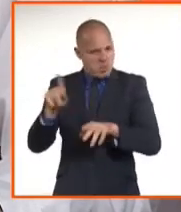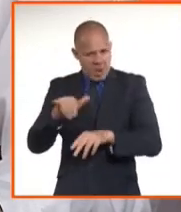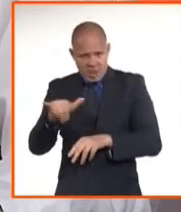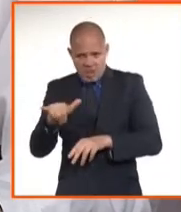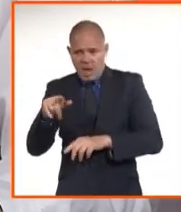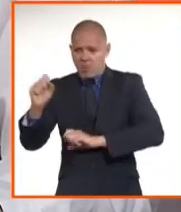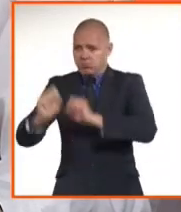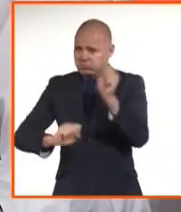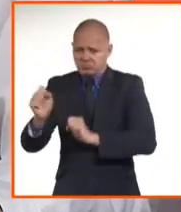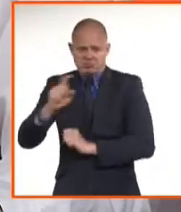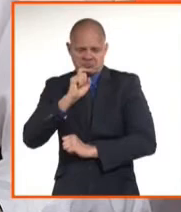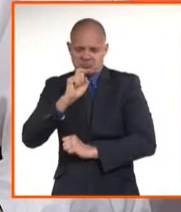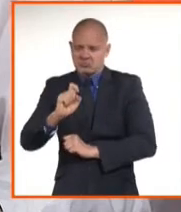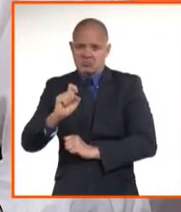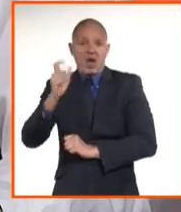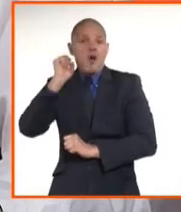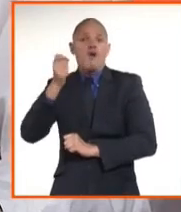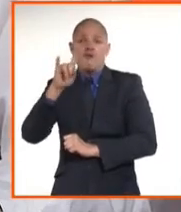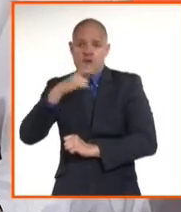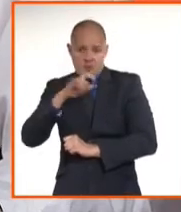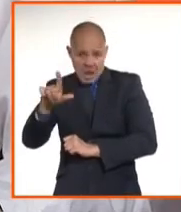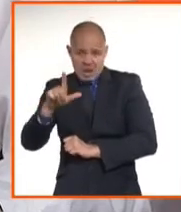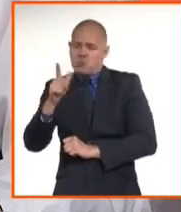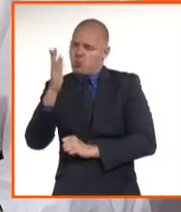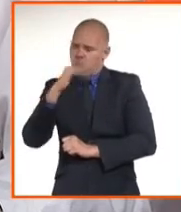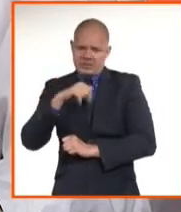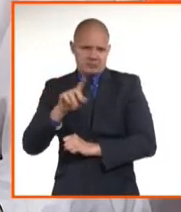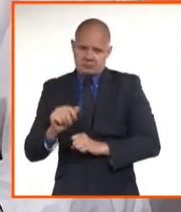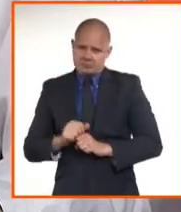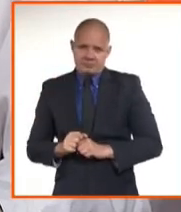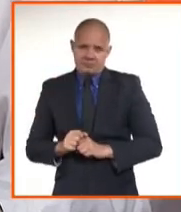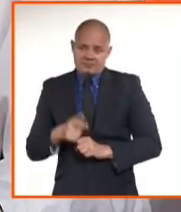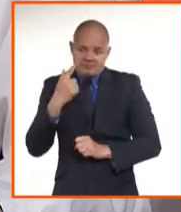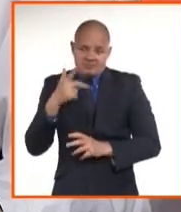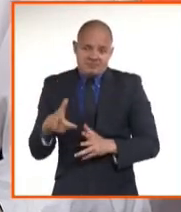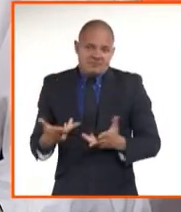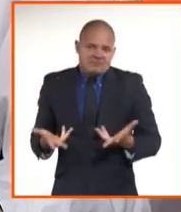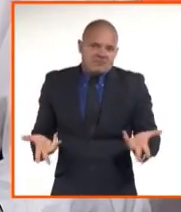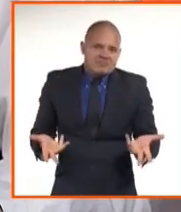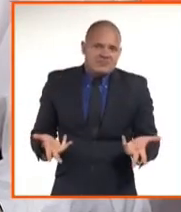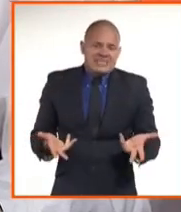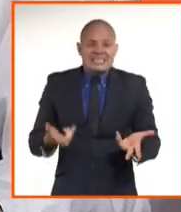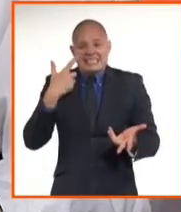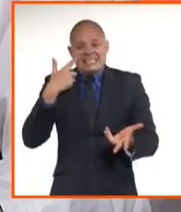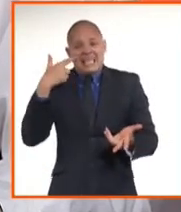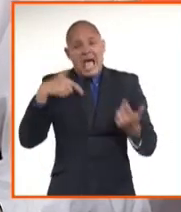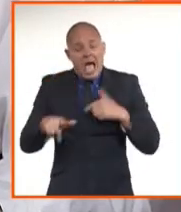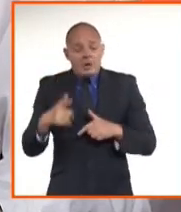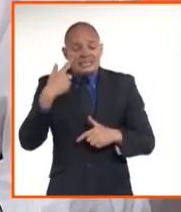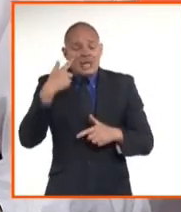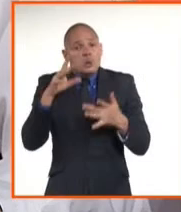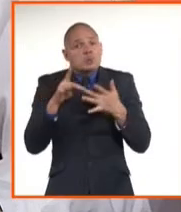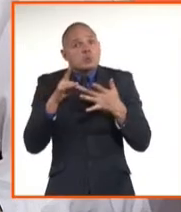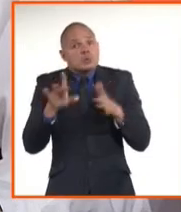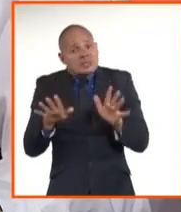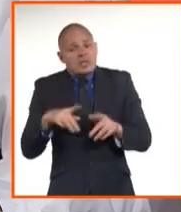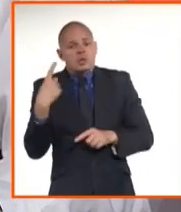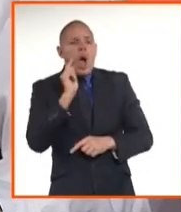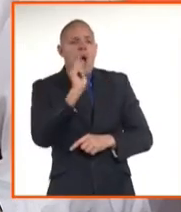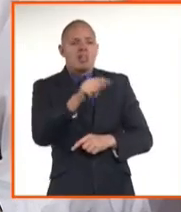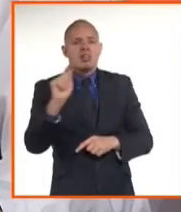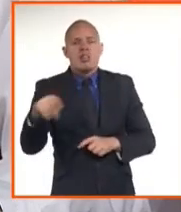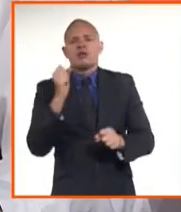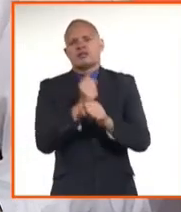operación. Hay que decir que si en medio de esta situación las dificultades no son mayores, Randy, es porque tenemos ingenieros, técnicos y trabajadores